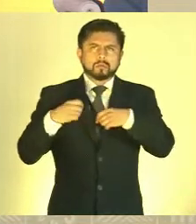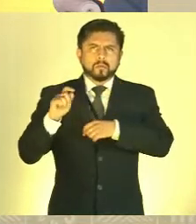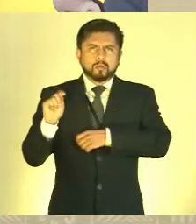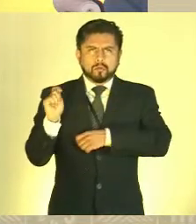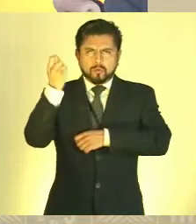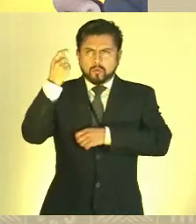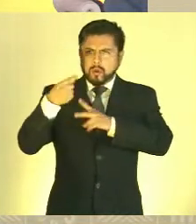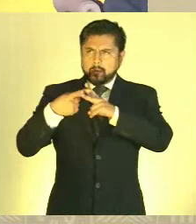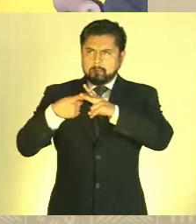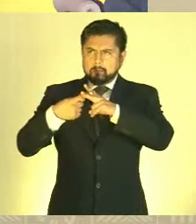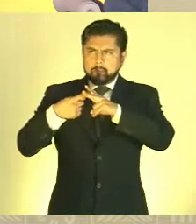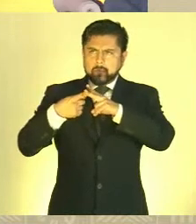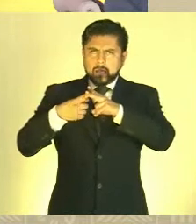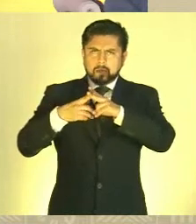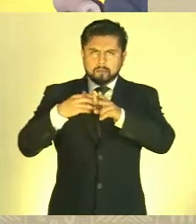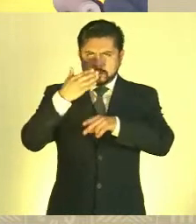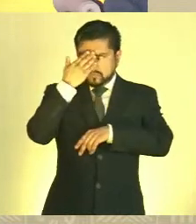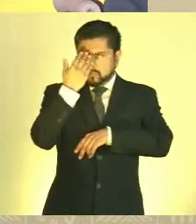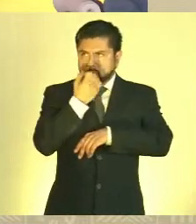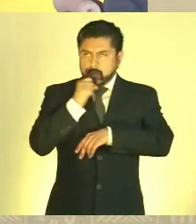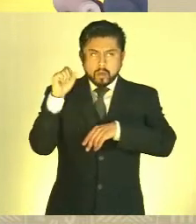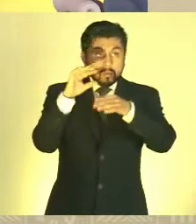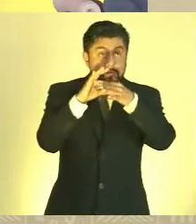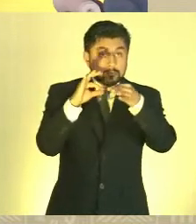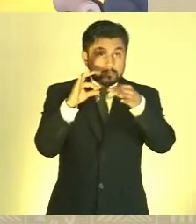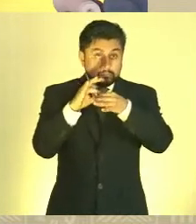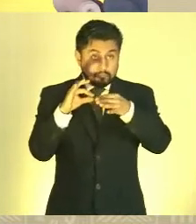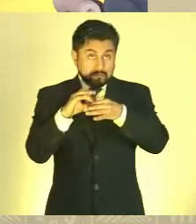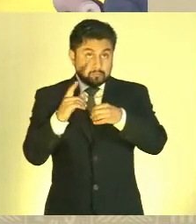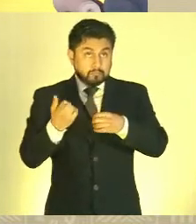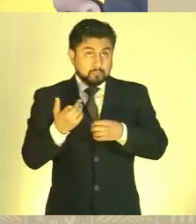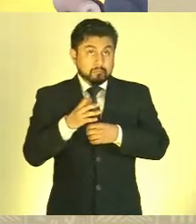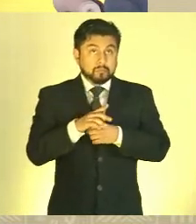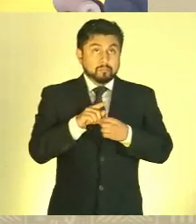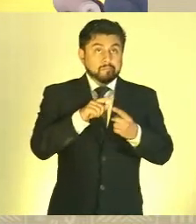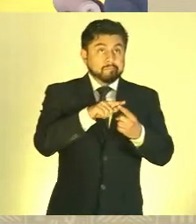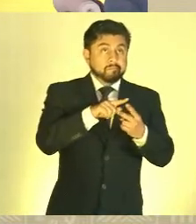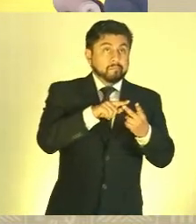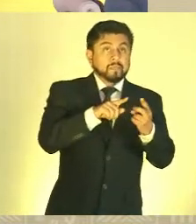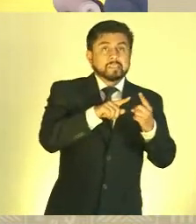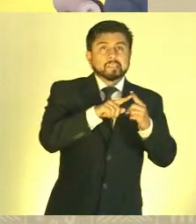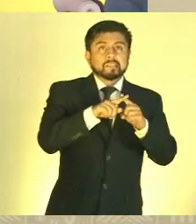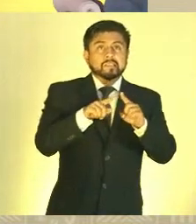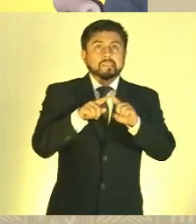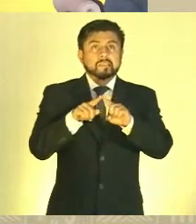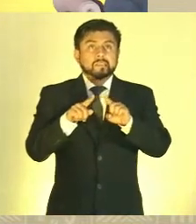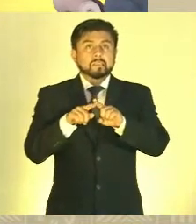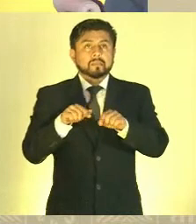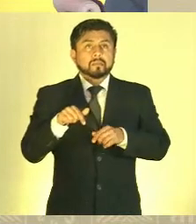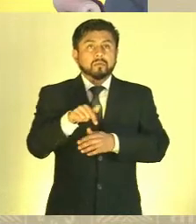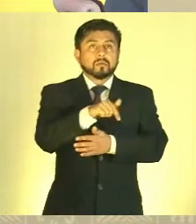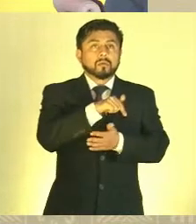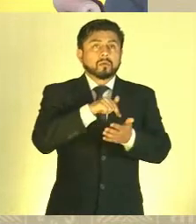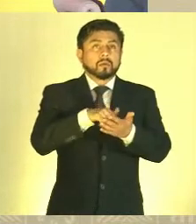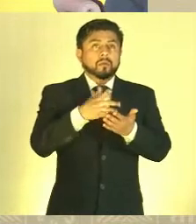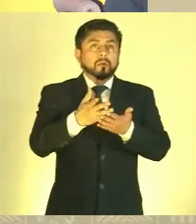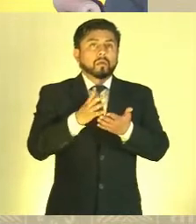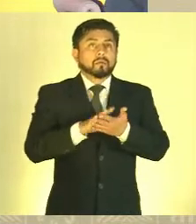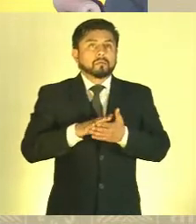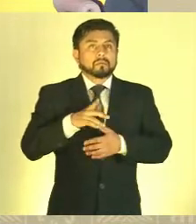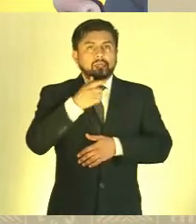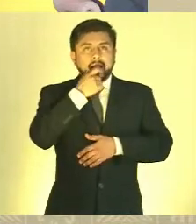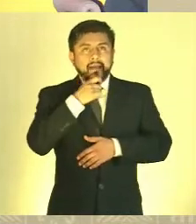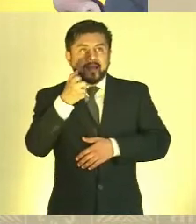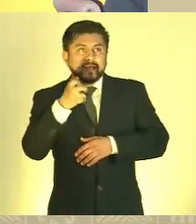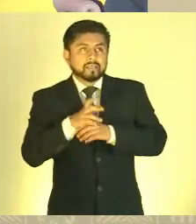teóricos matemáticos muy bien planteados, las ecuaciones entre Heisenberg, las discusiones entre Heisenberg y Einstein de